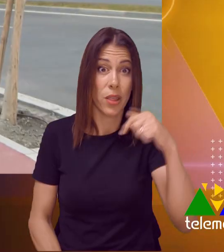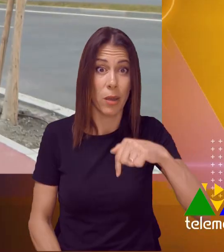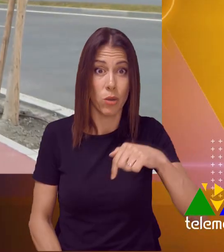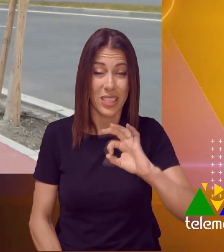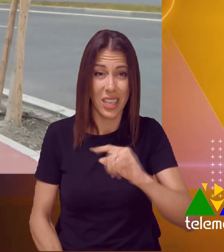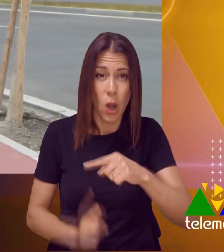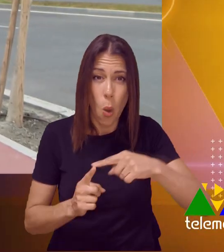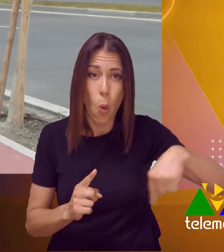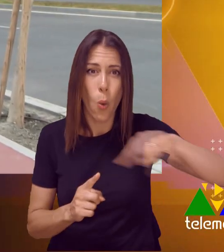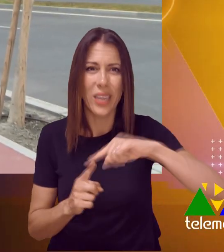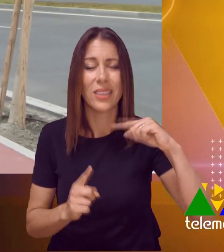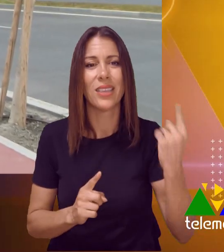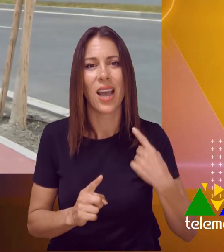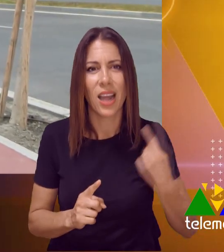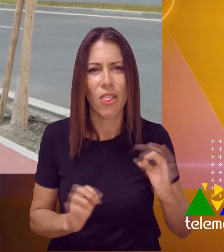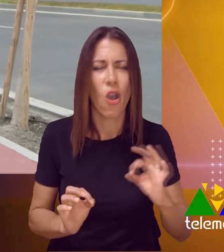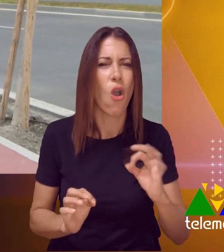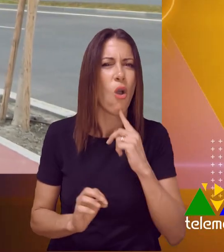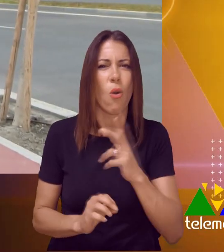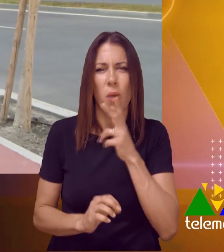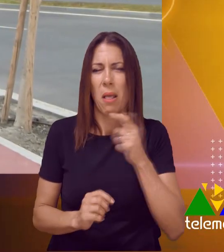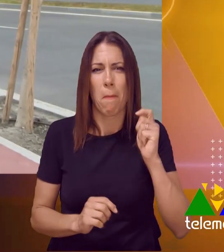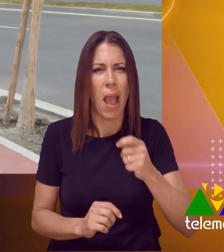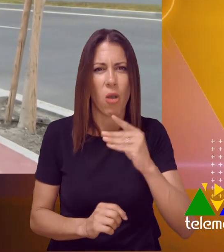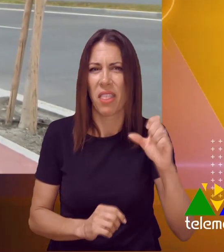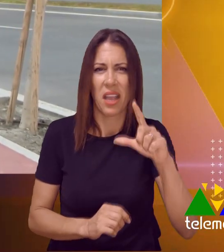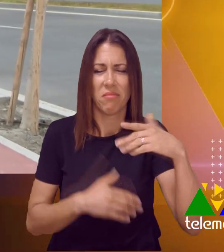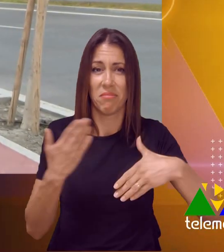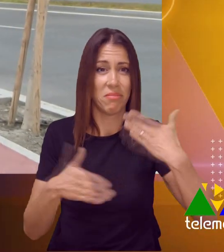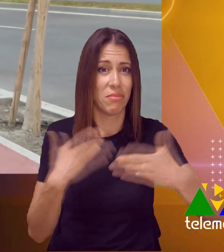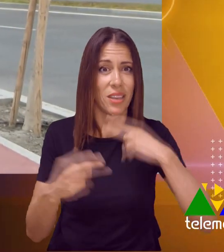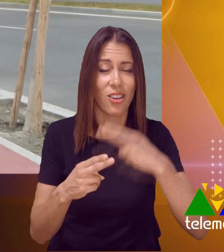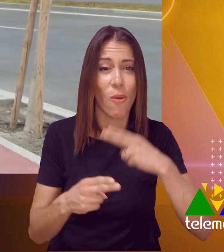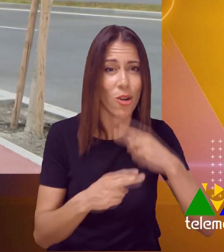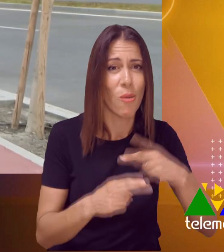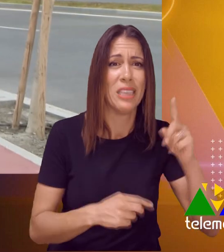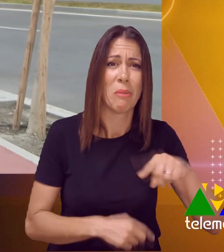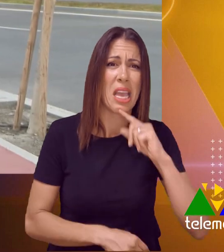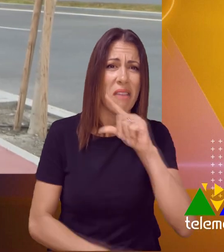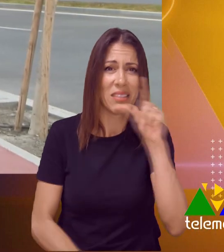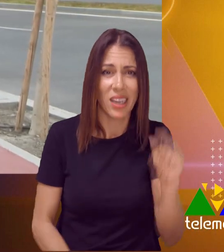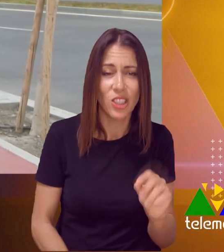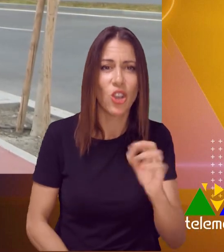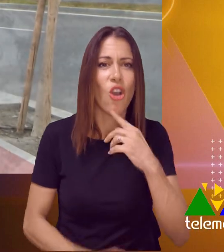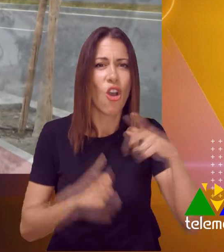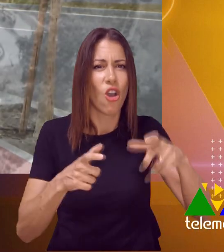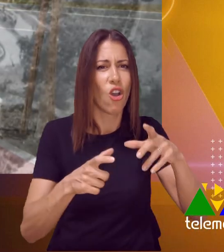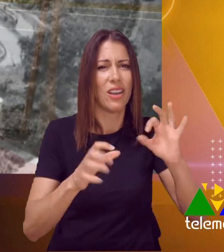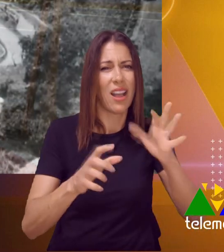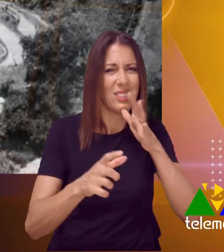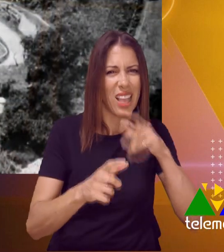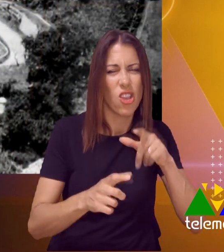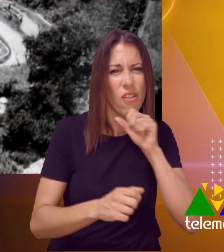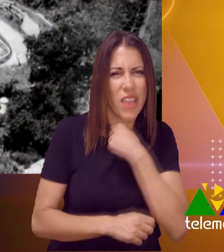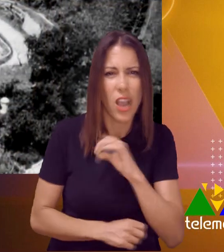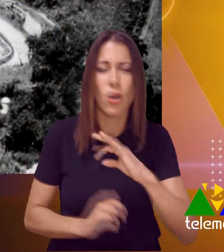Huerta del Rizo, en esta Huerta de las Viñas o Pago de las Viñas, con el Gibaltanillo, con la acequia vieja, con